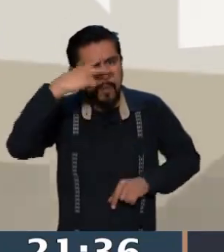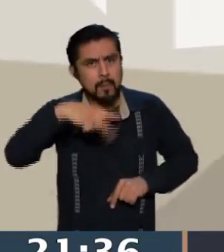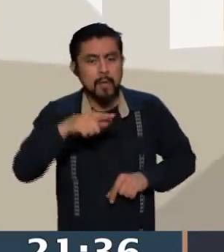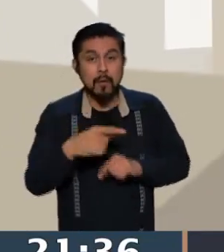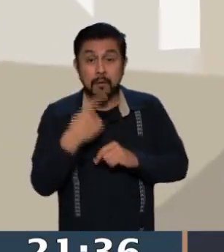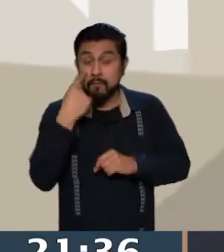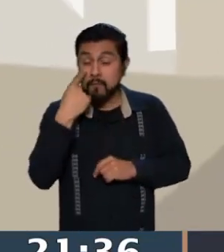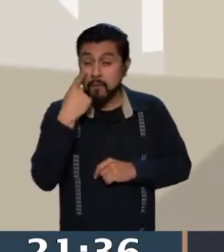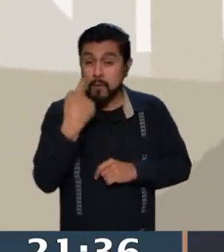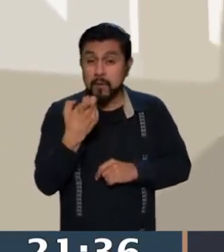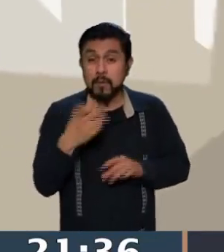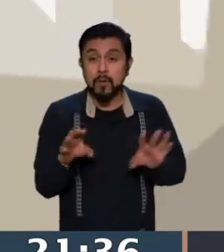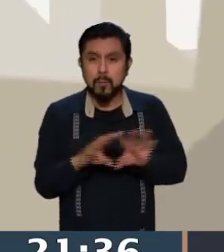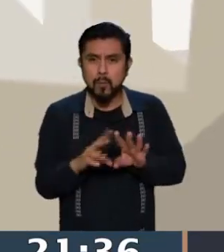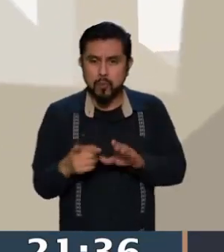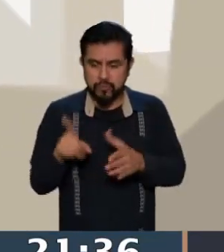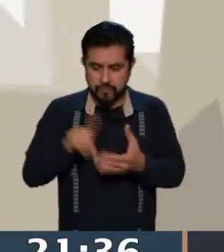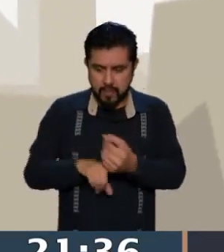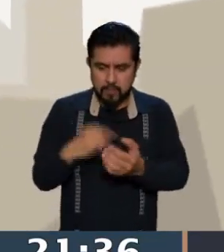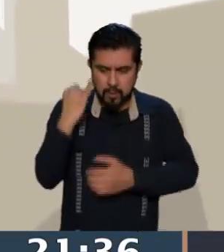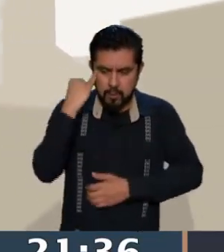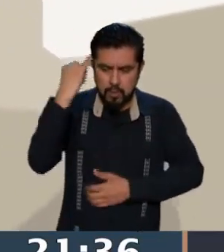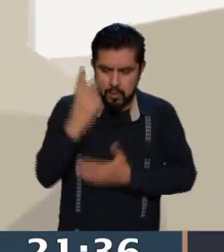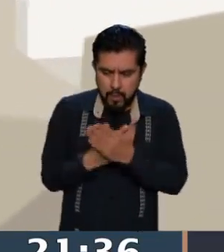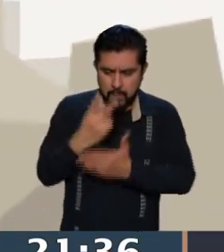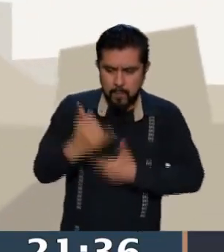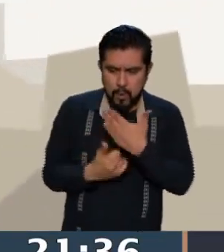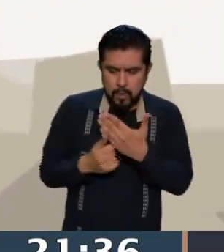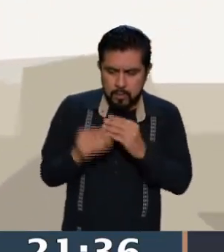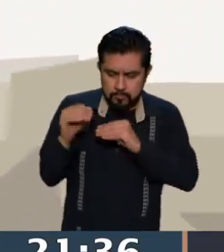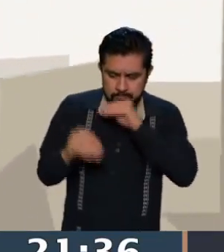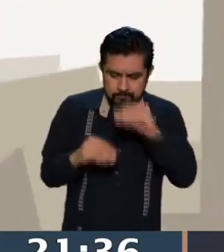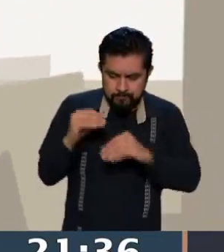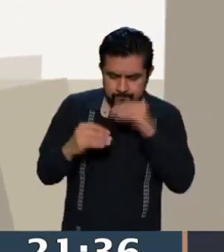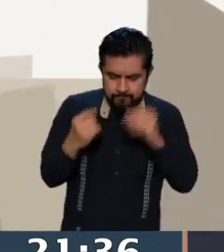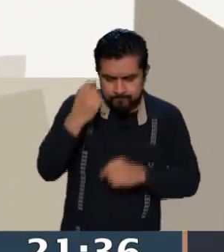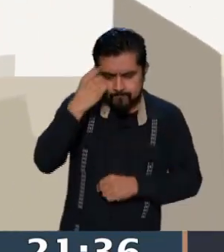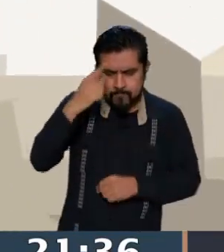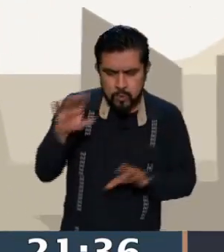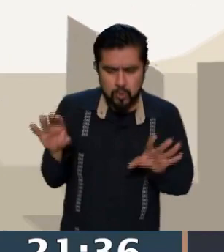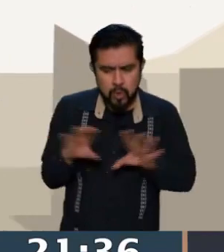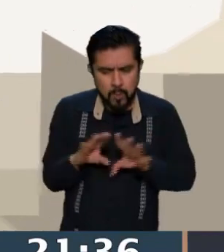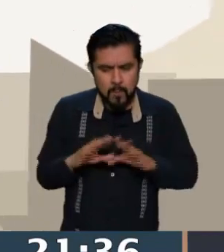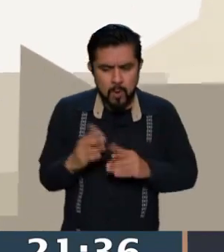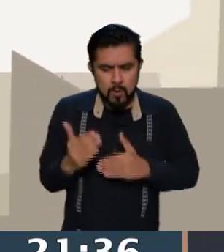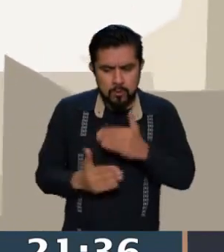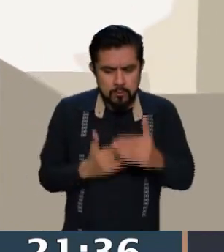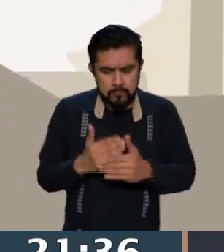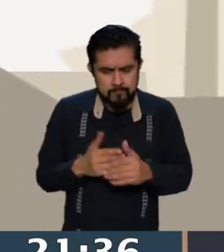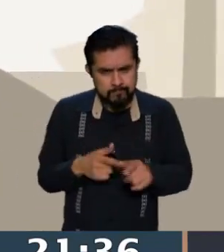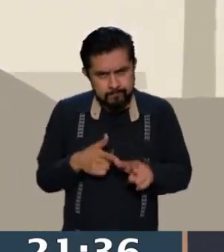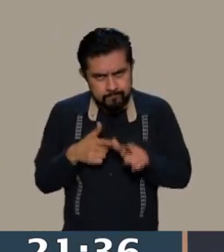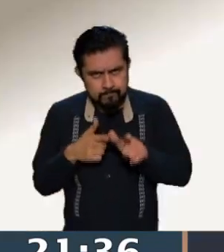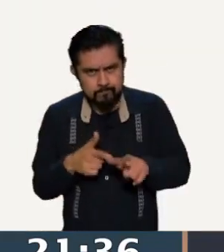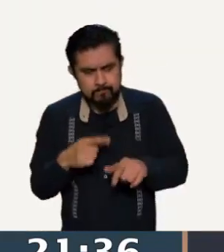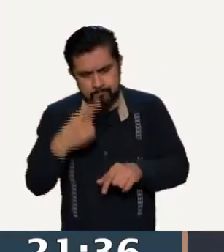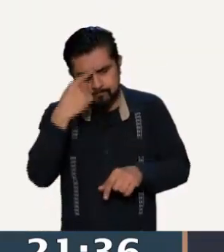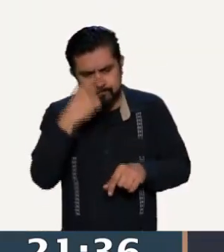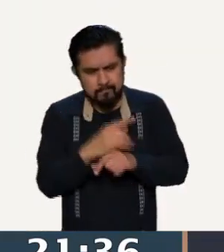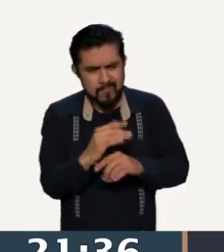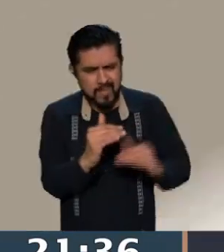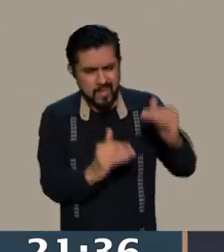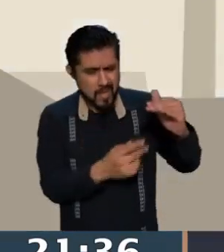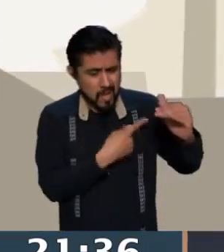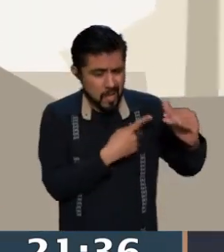sustentan un proyecto que tiene que ver con cómo se pelea, cómo se lucha frontalmente contra la desigualdad y